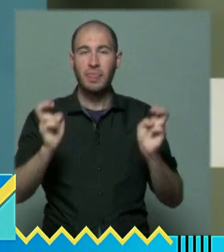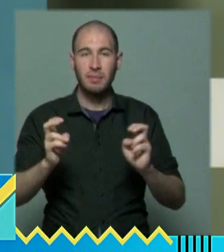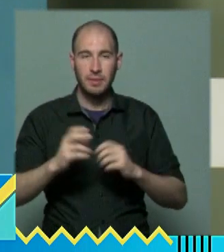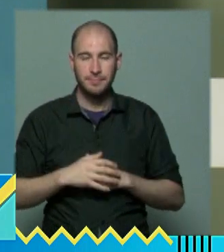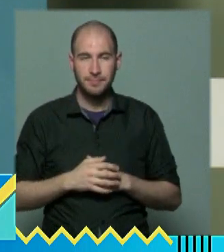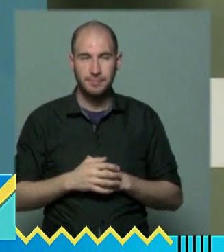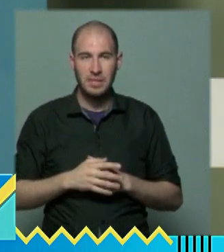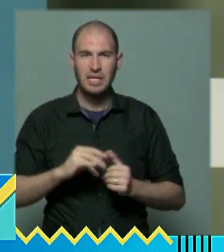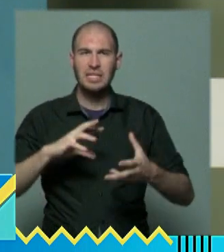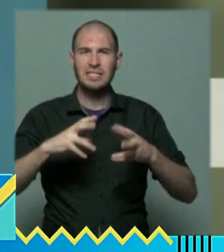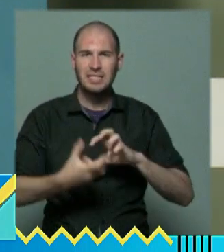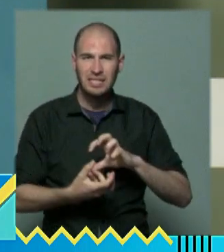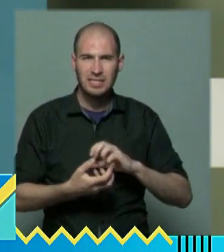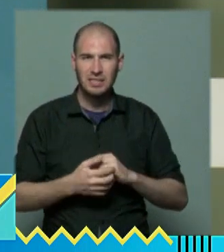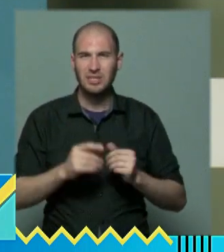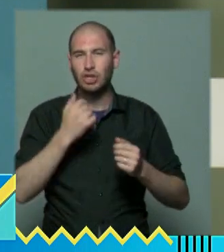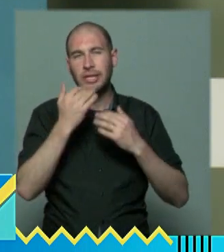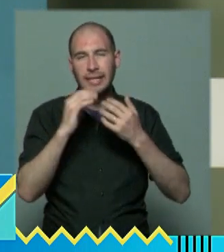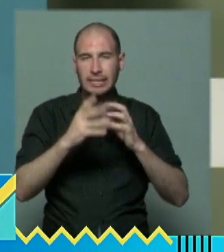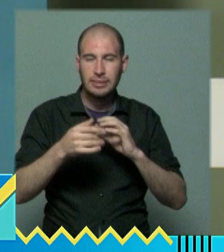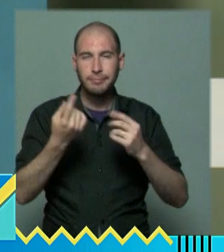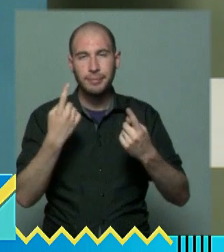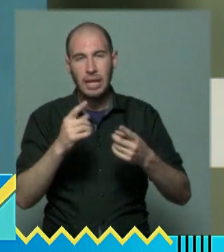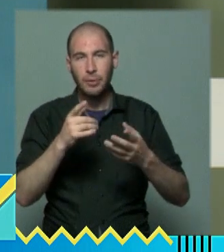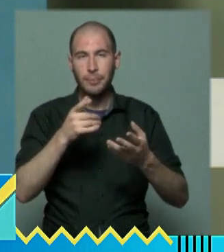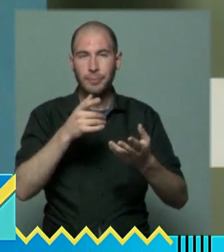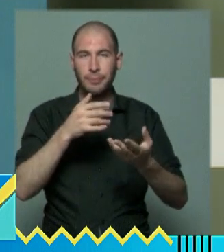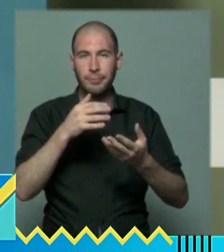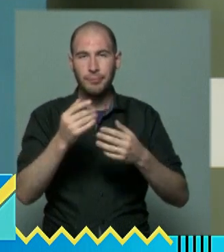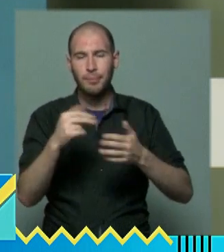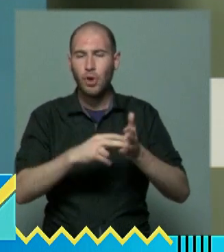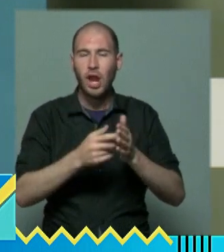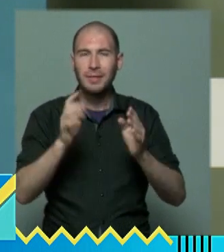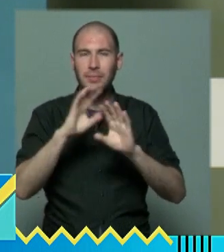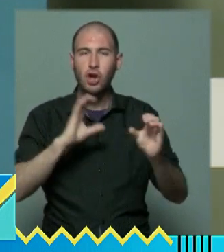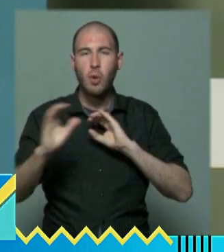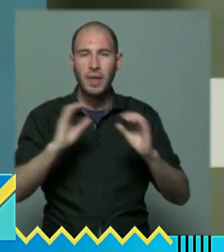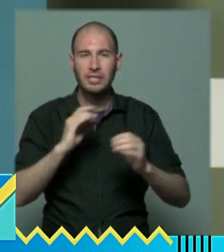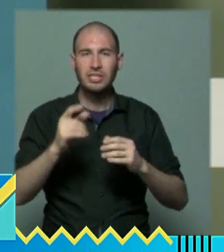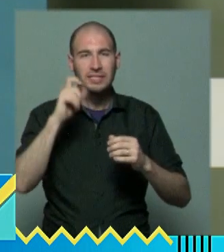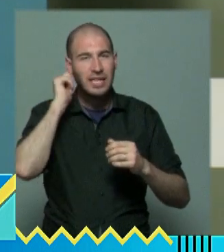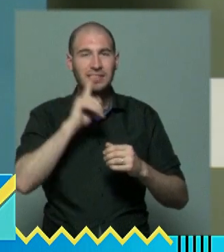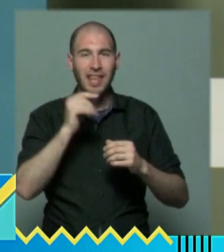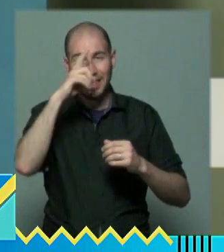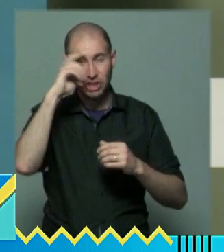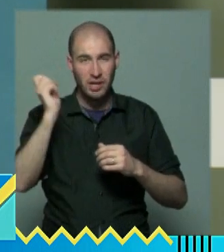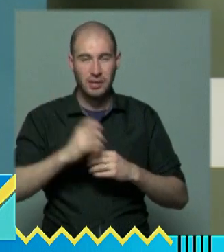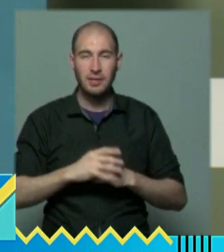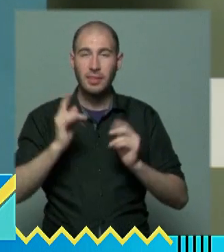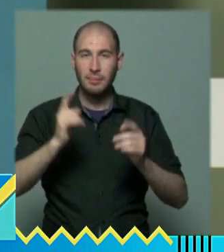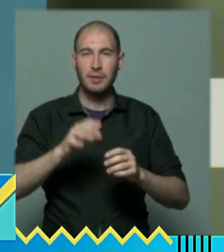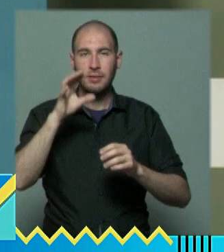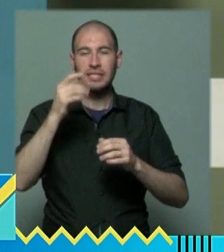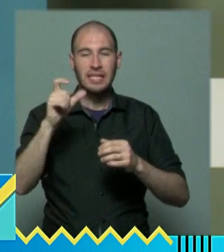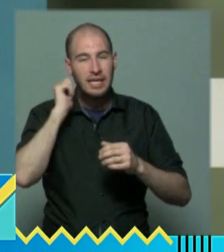de la crisis que está sufriendo, no sé si crisis, pero sí algunos inconvenientes en cuanto a la comunicación por parte de la CGT a nivel nacional y el resto